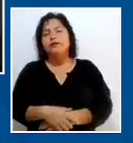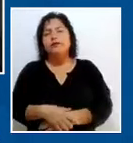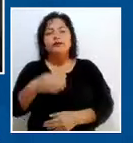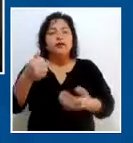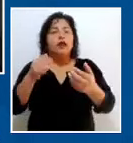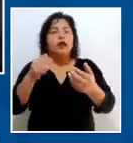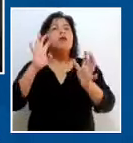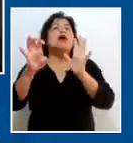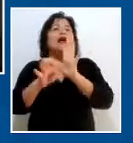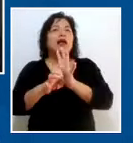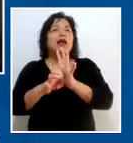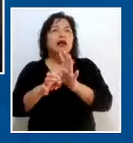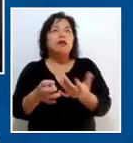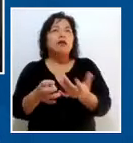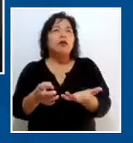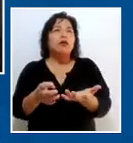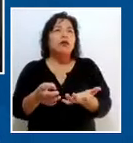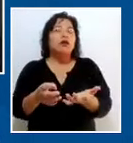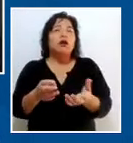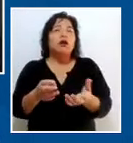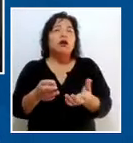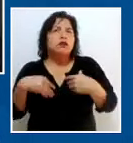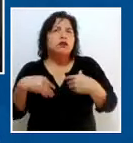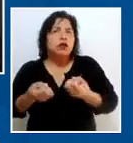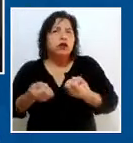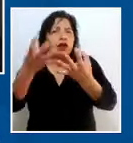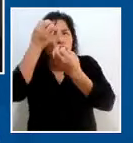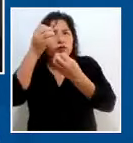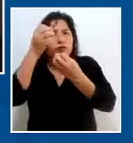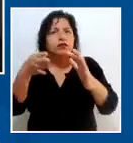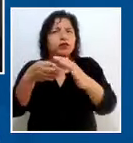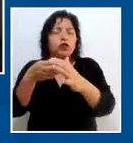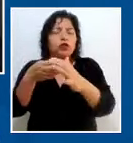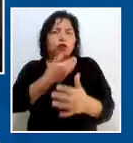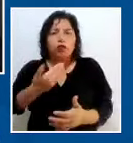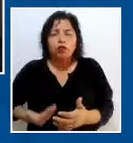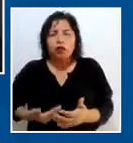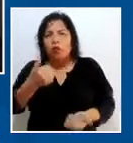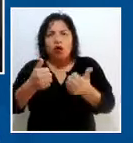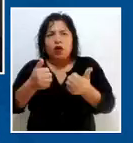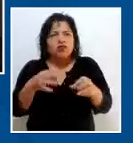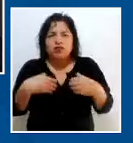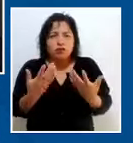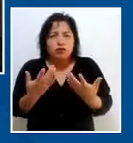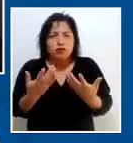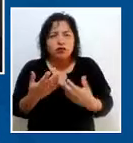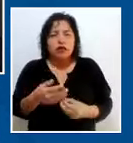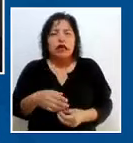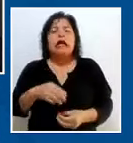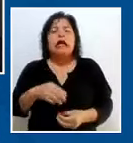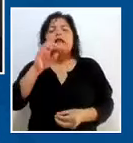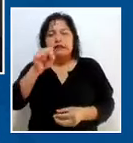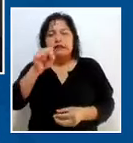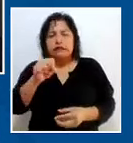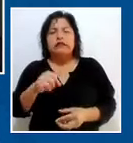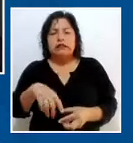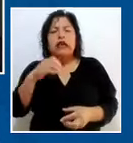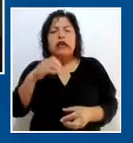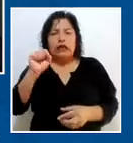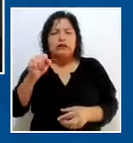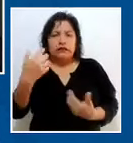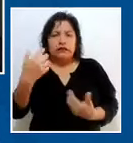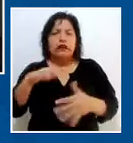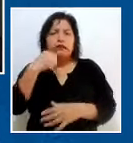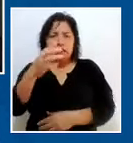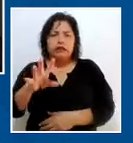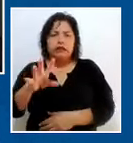casos de acceso a la información pública. Sí, Gianfranco, te había dicho que en general existe un derecho, ¿no? De acceder a información, sin embargo,